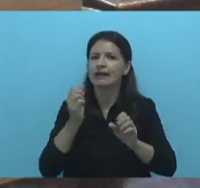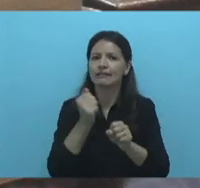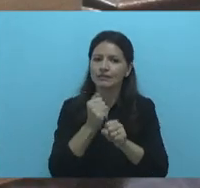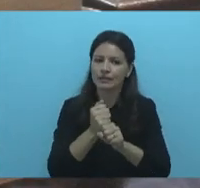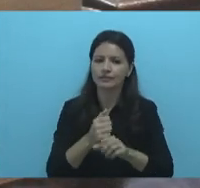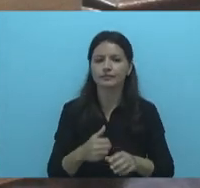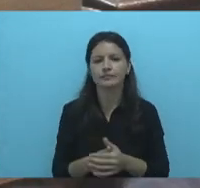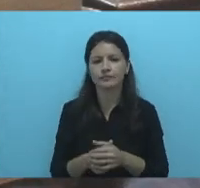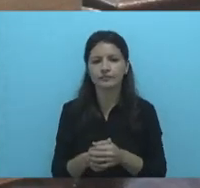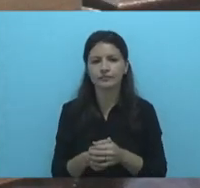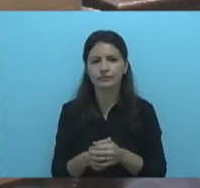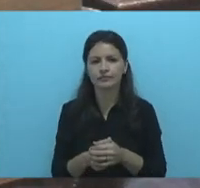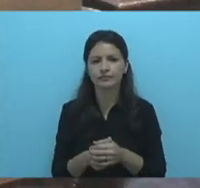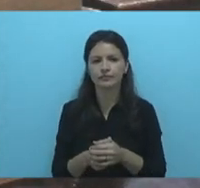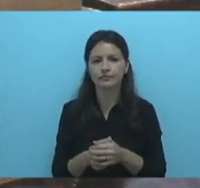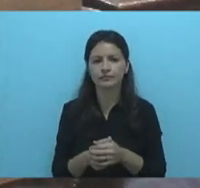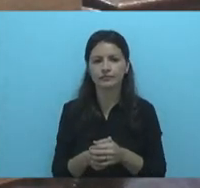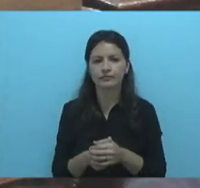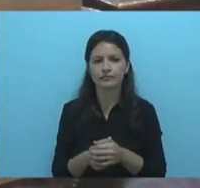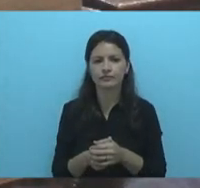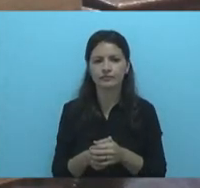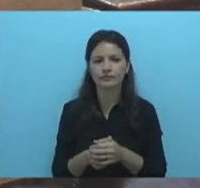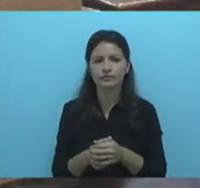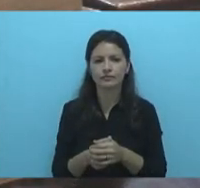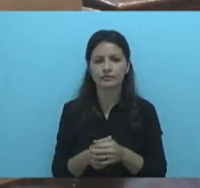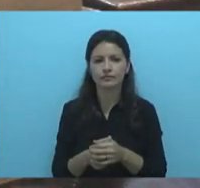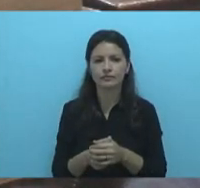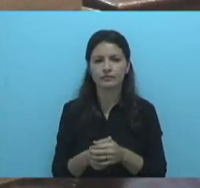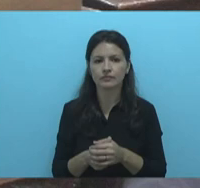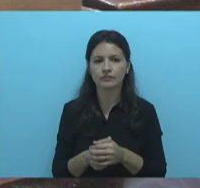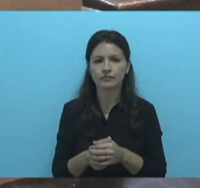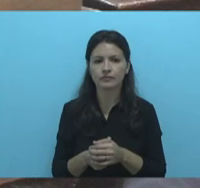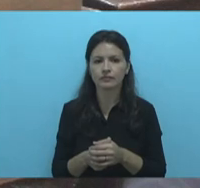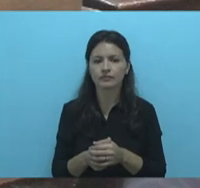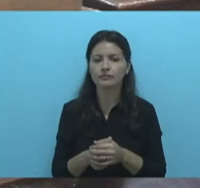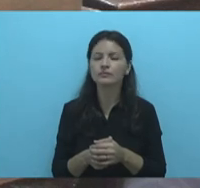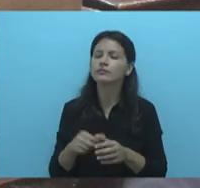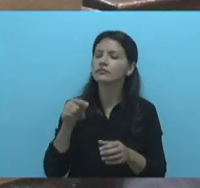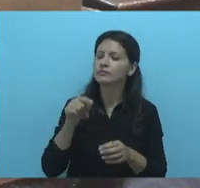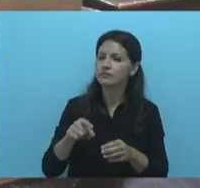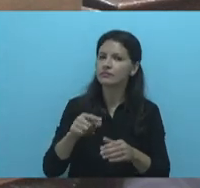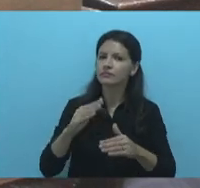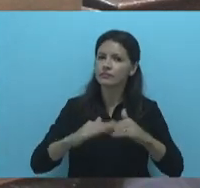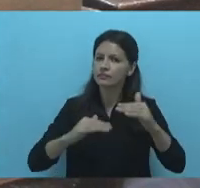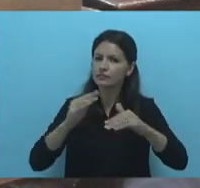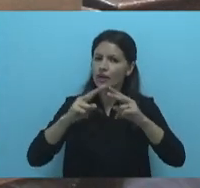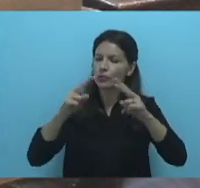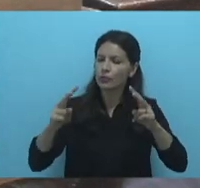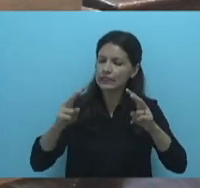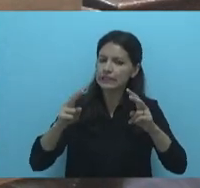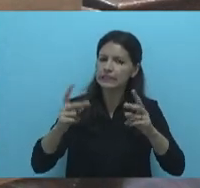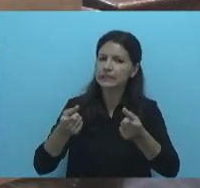construcción. Independientemente que es una obra plurianual, está claro que incorporar una